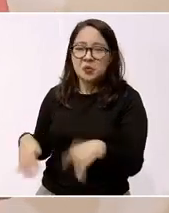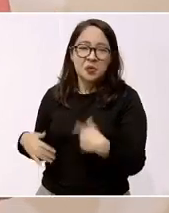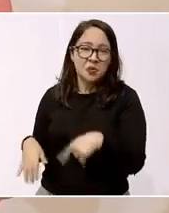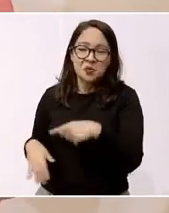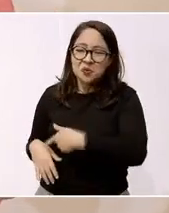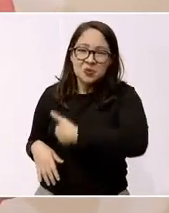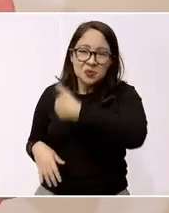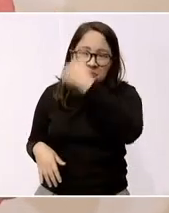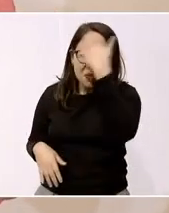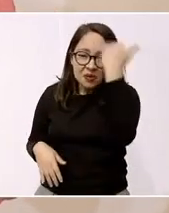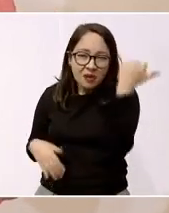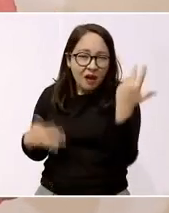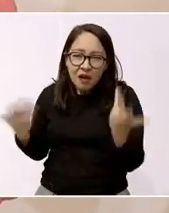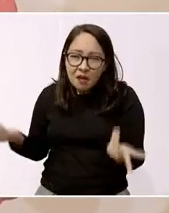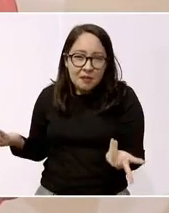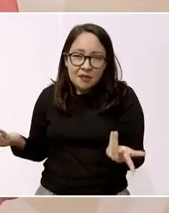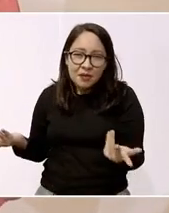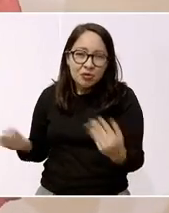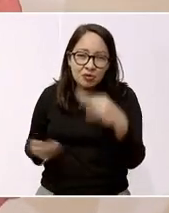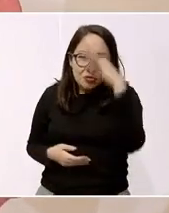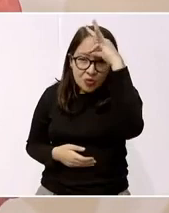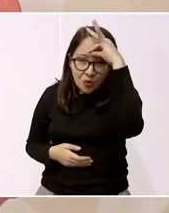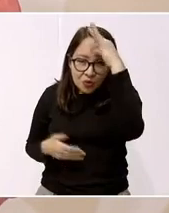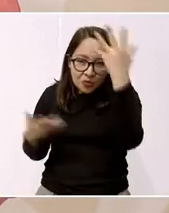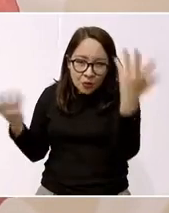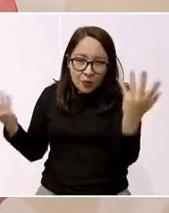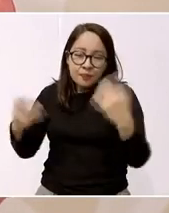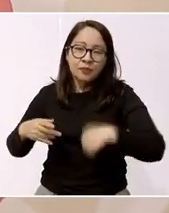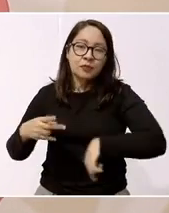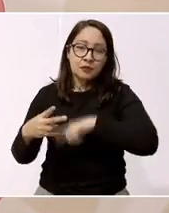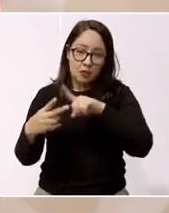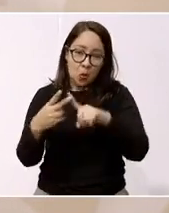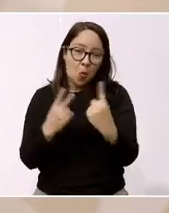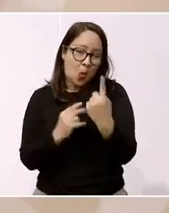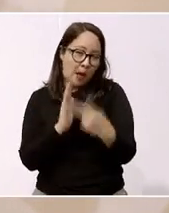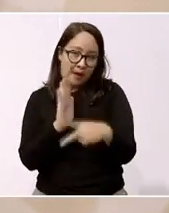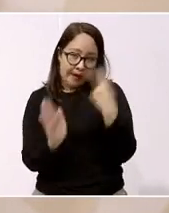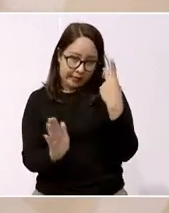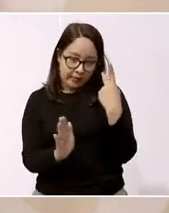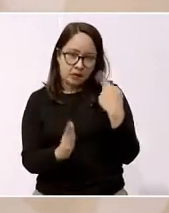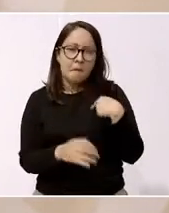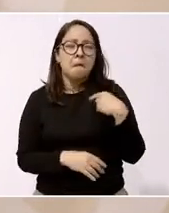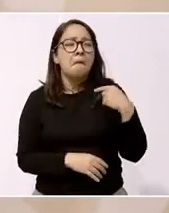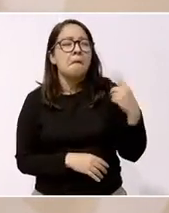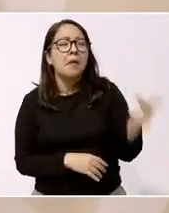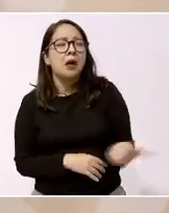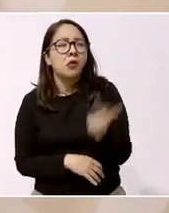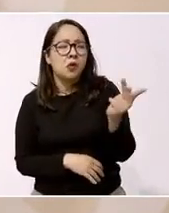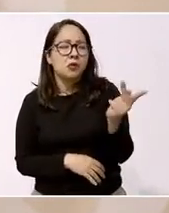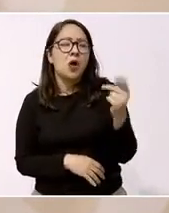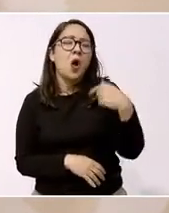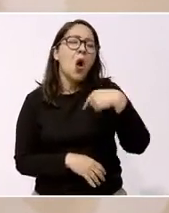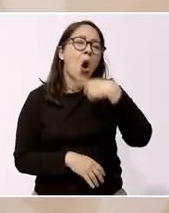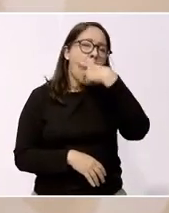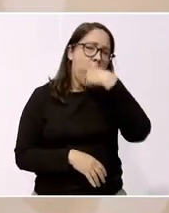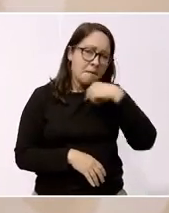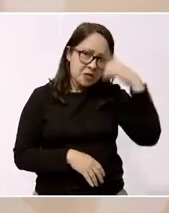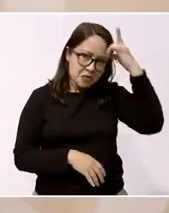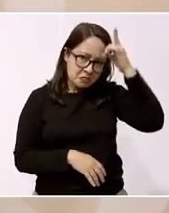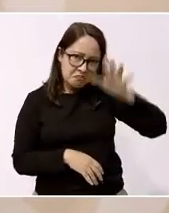preguntaron a un cacique que siquiera la